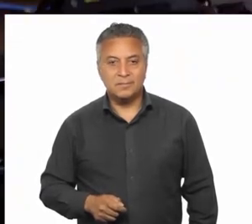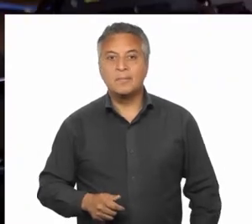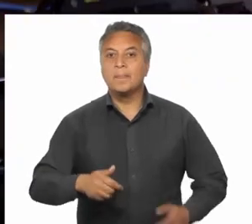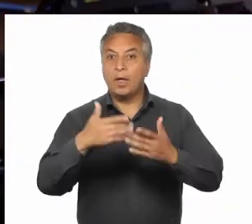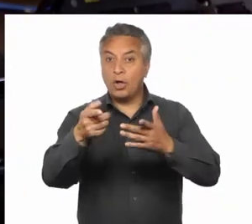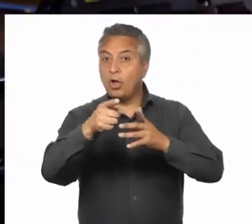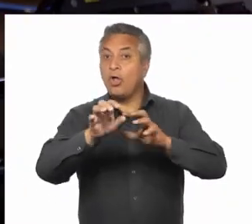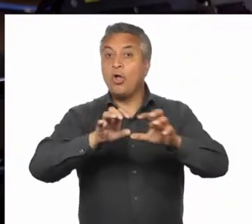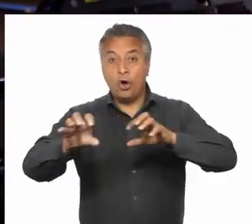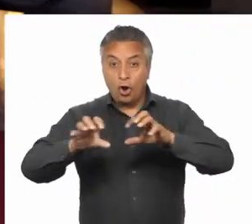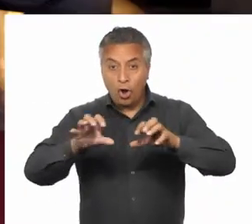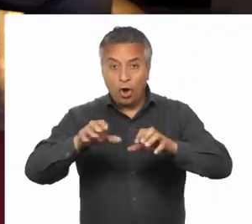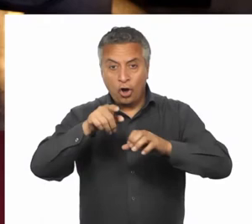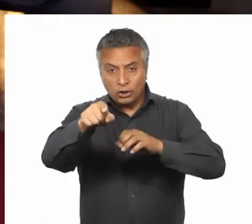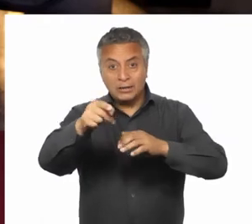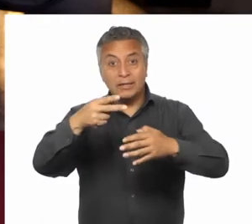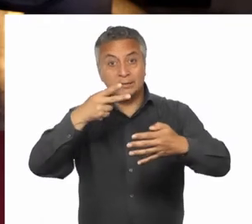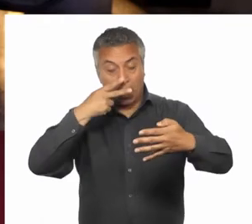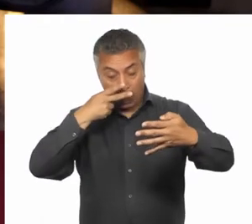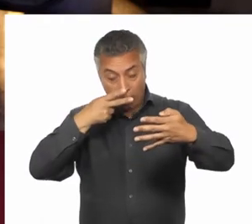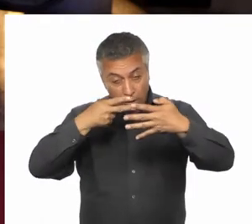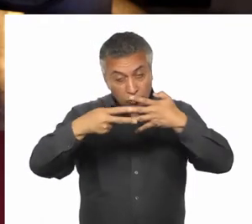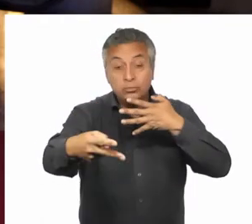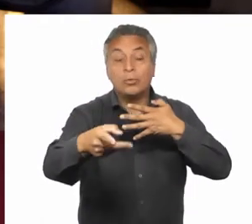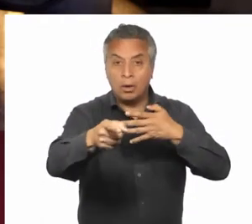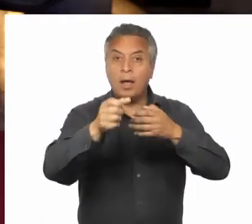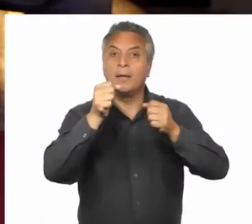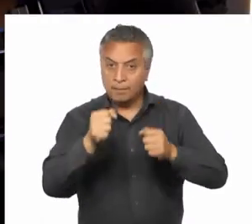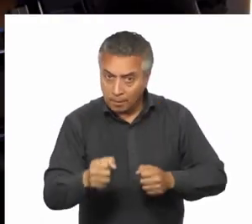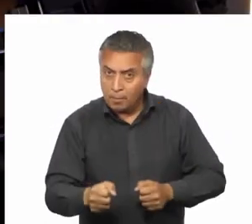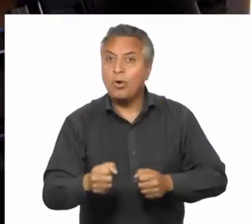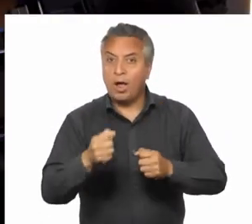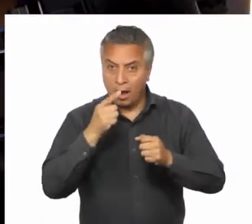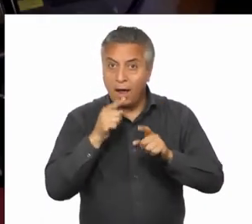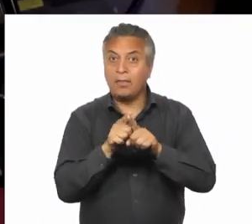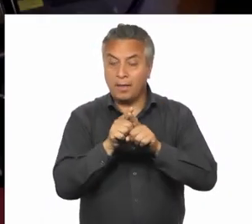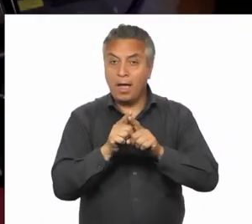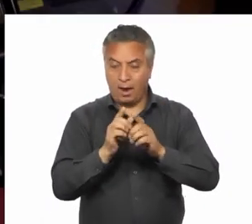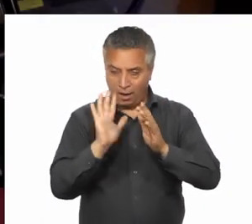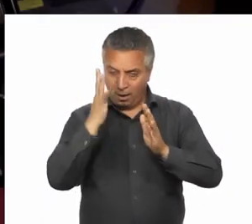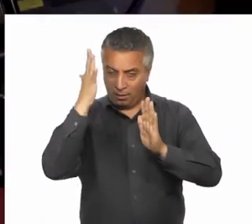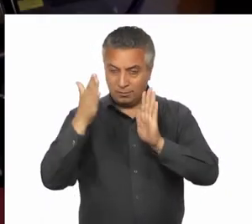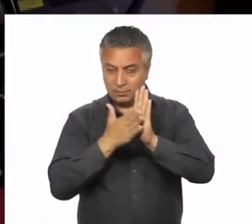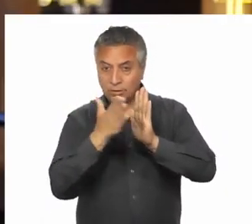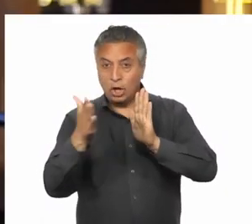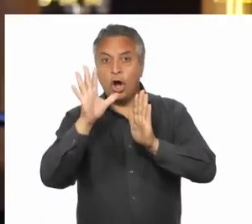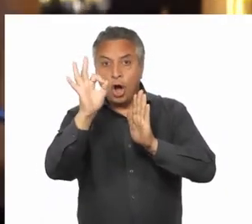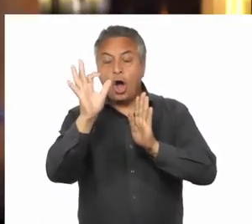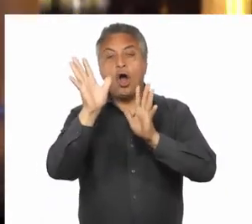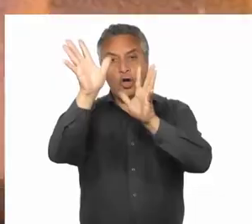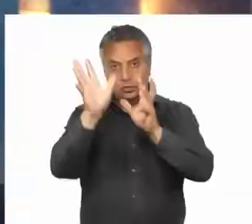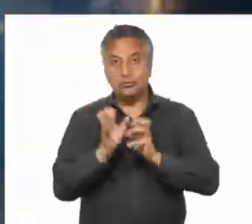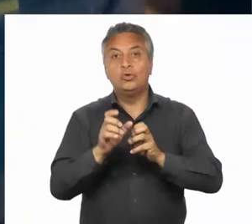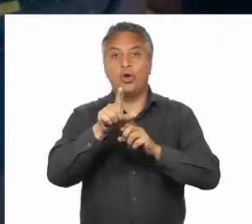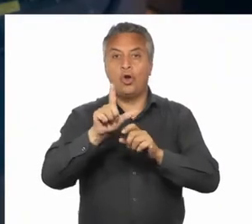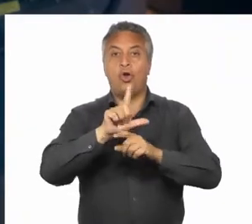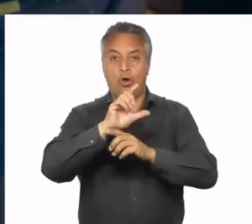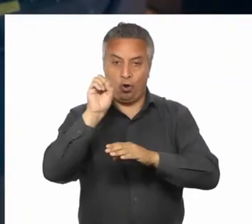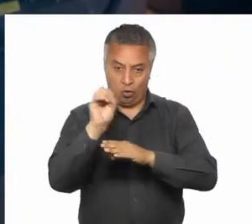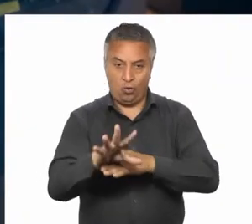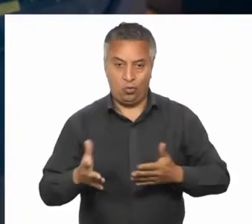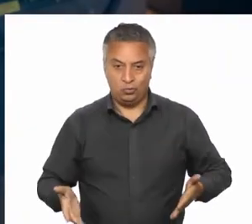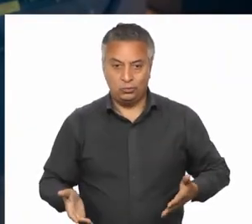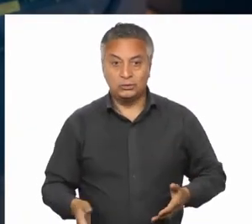Los objetos translúcidos también reflejan o absorben la luz, es decir, dejan o no pasar ciertos colores.